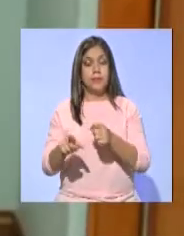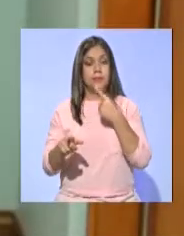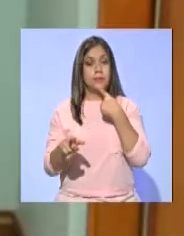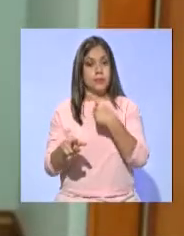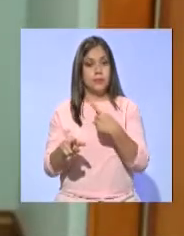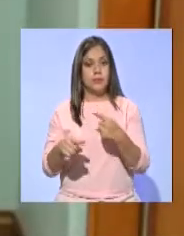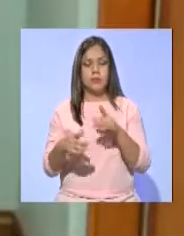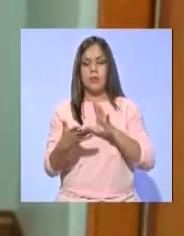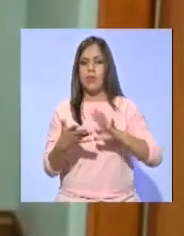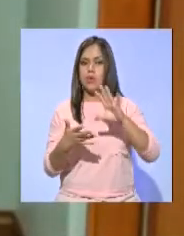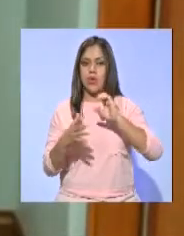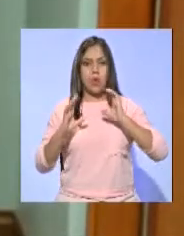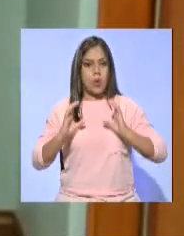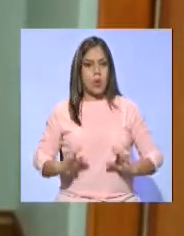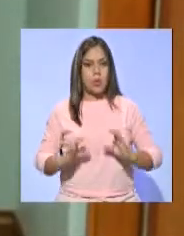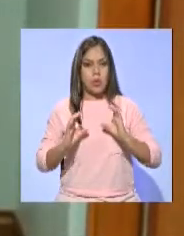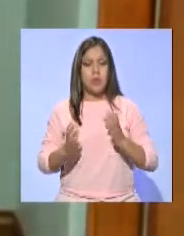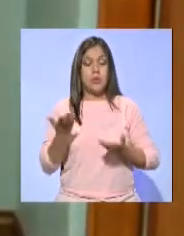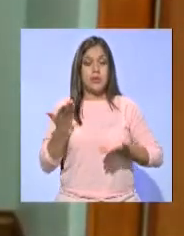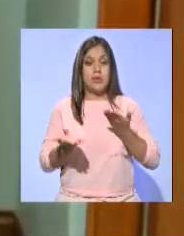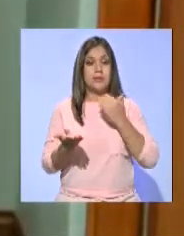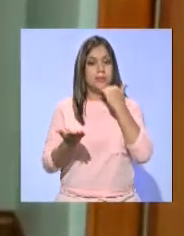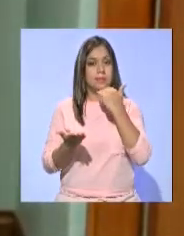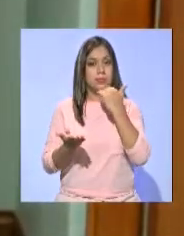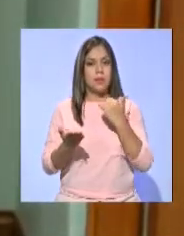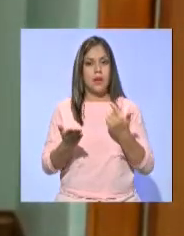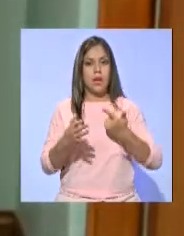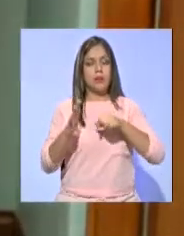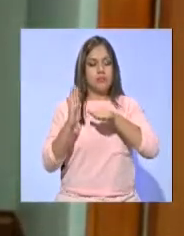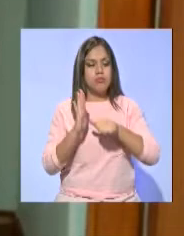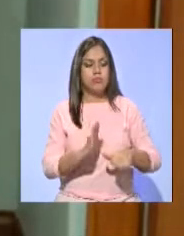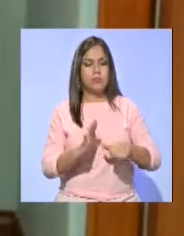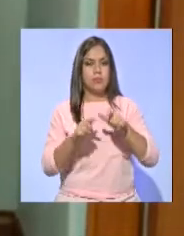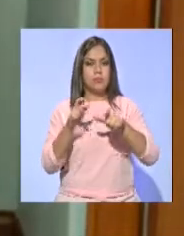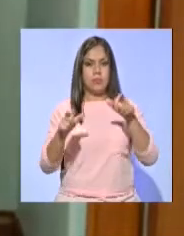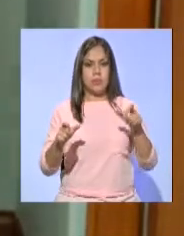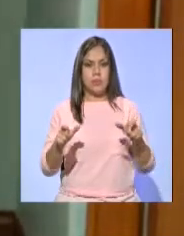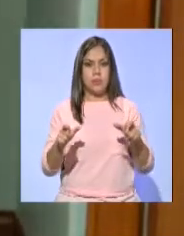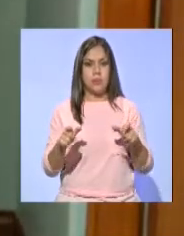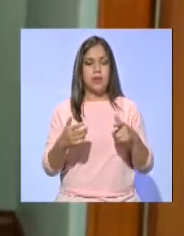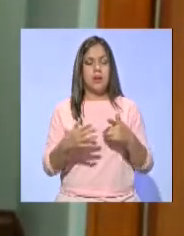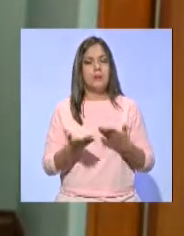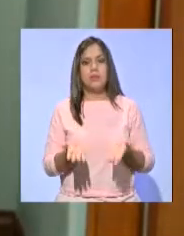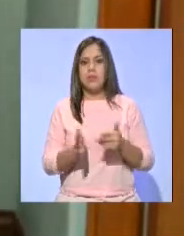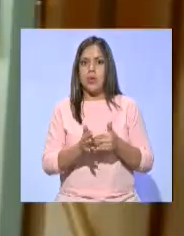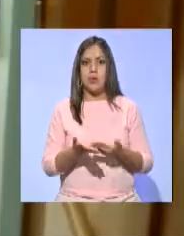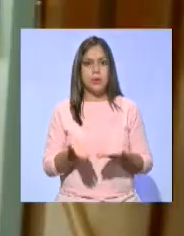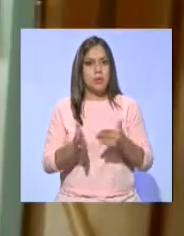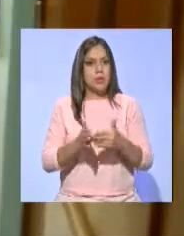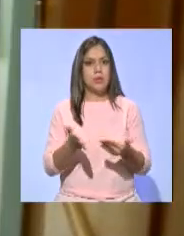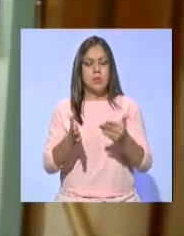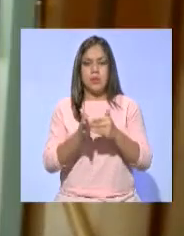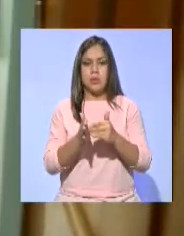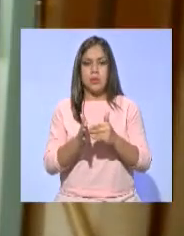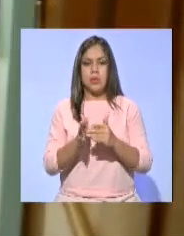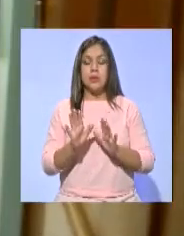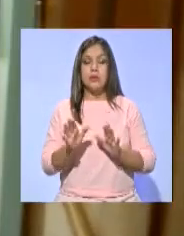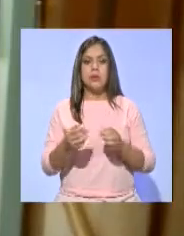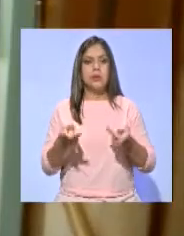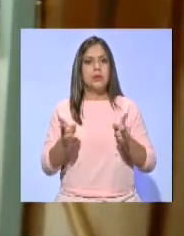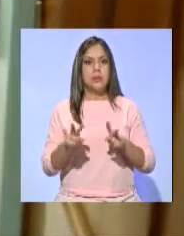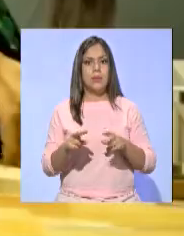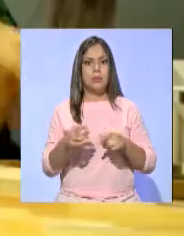como todo comportamiento atentatorio a la dignidad de la persona, ejercido de forma reiterada y potencialmente